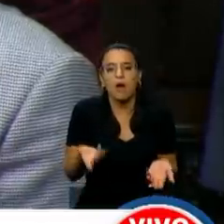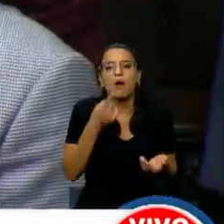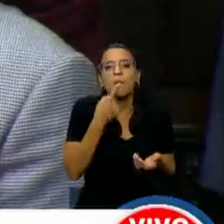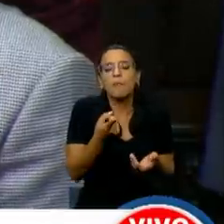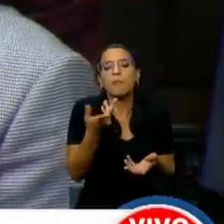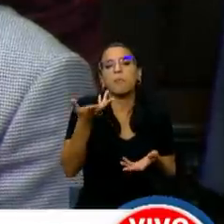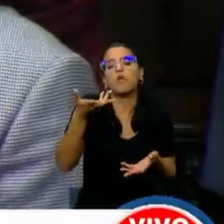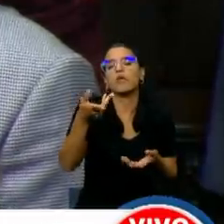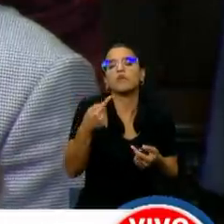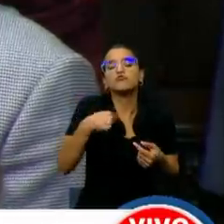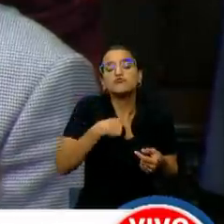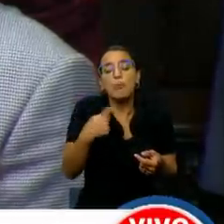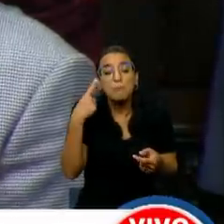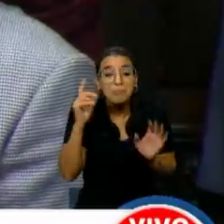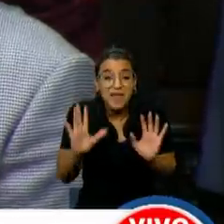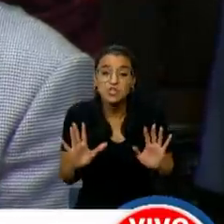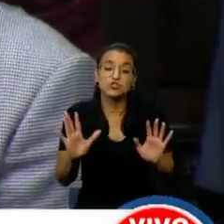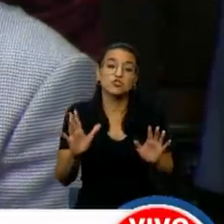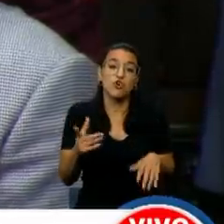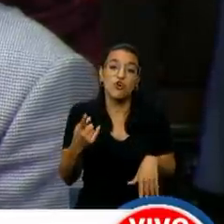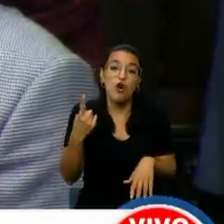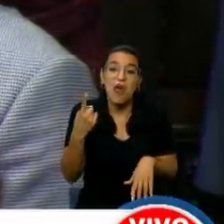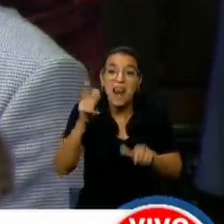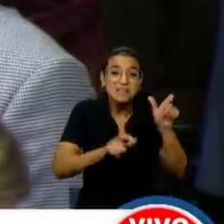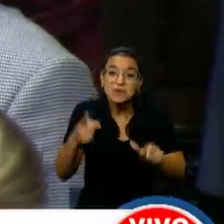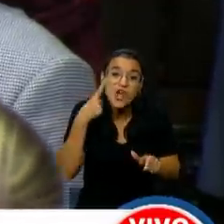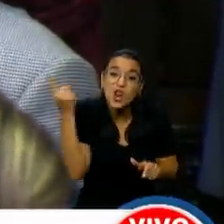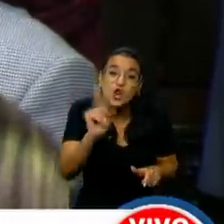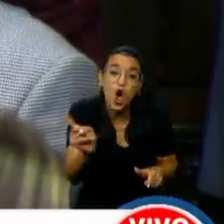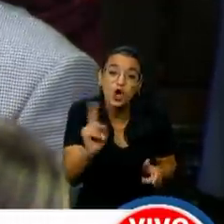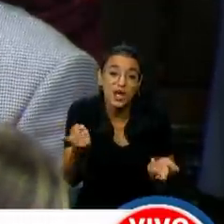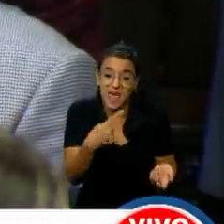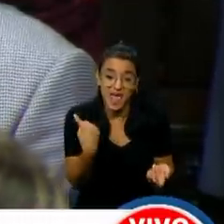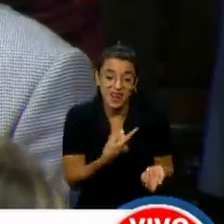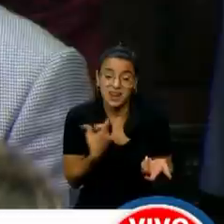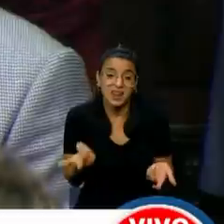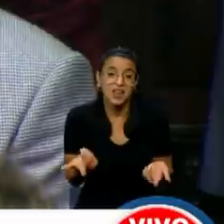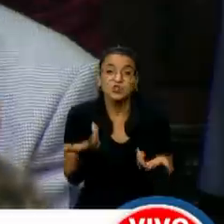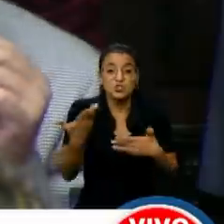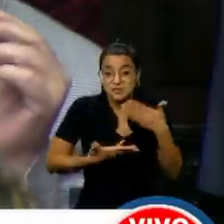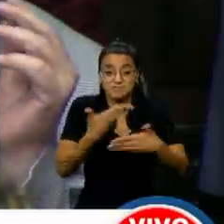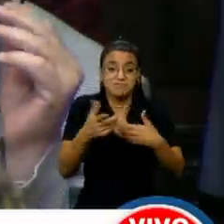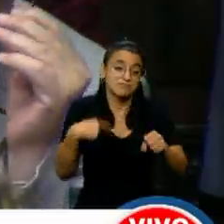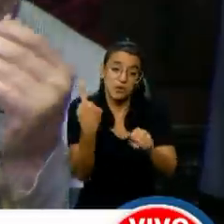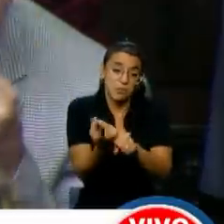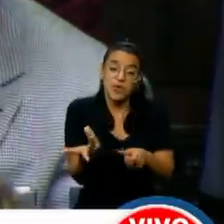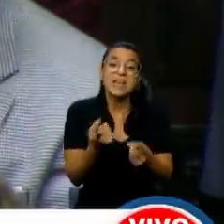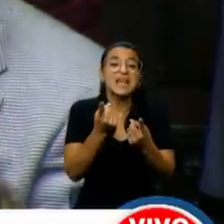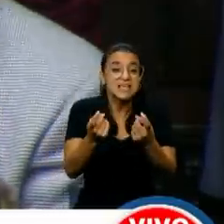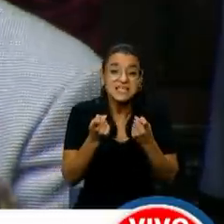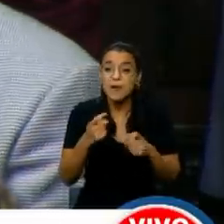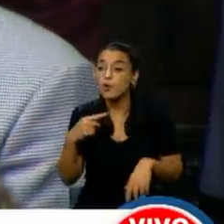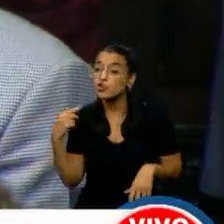señor presidente que sin credibilidad no podemos realmente salir adelante necesitamos